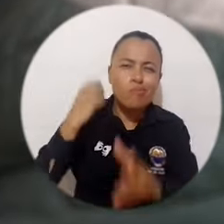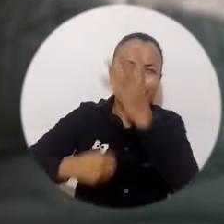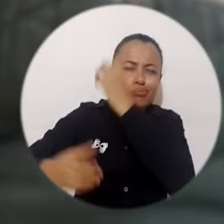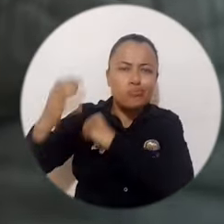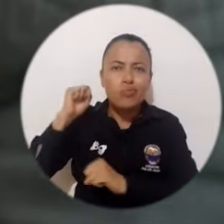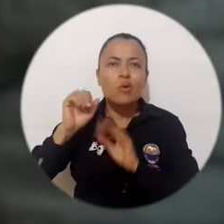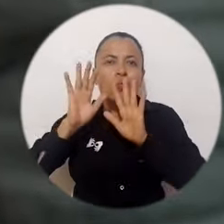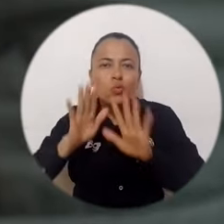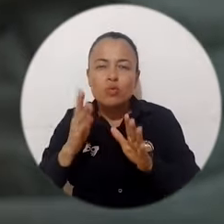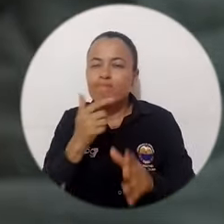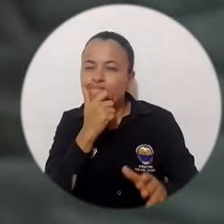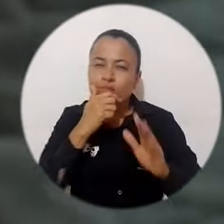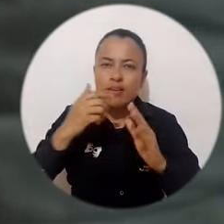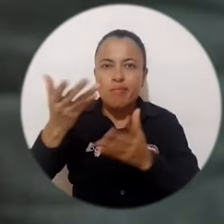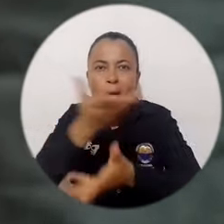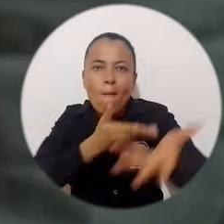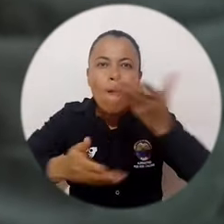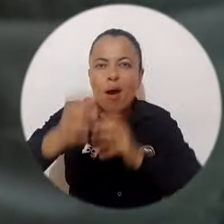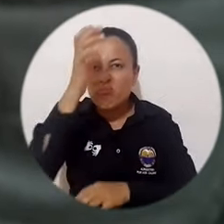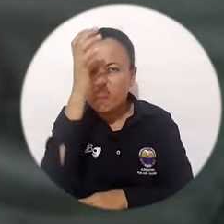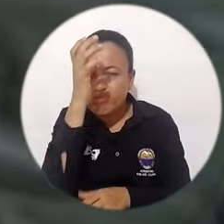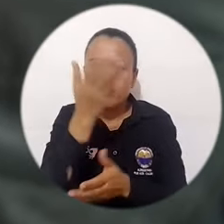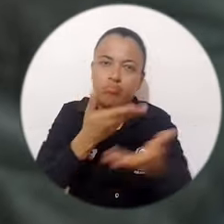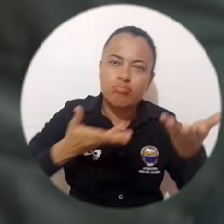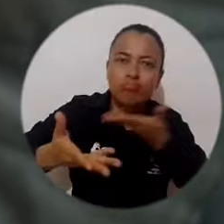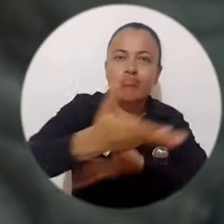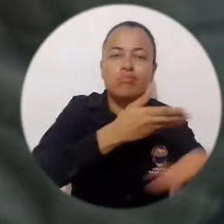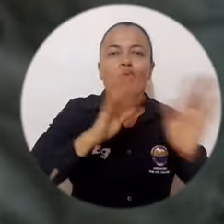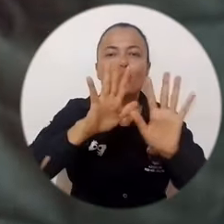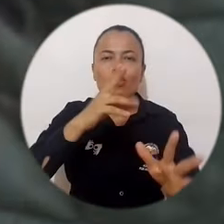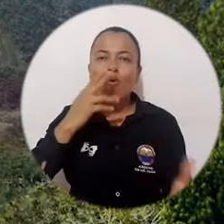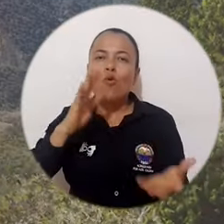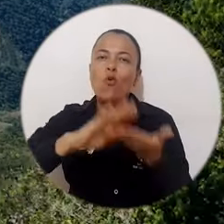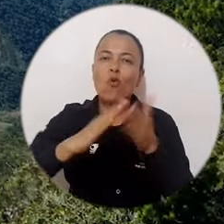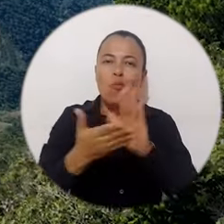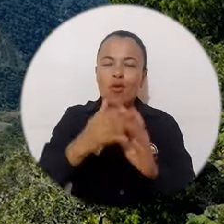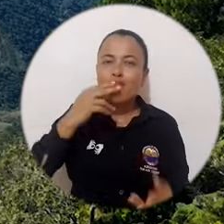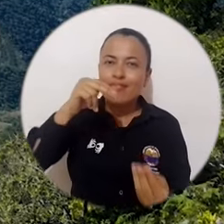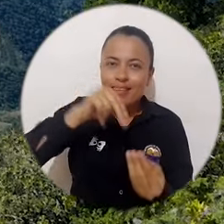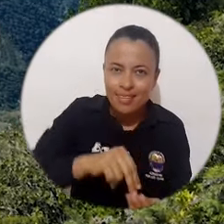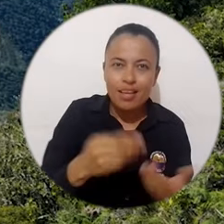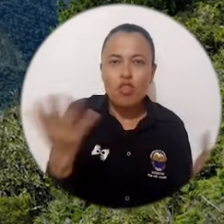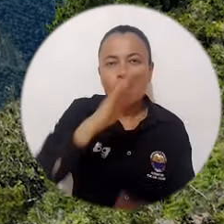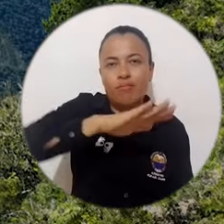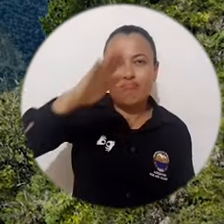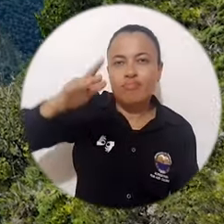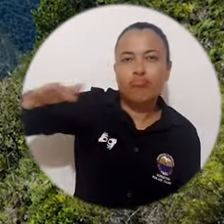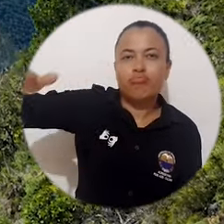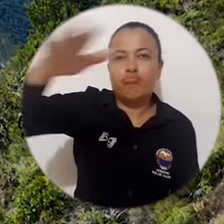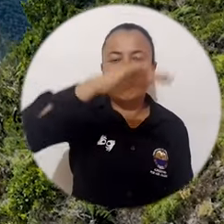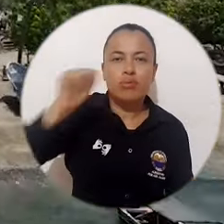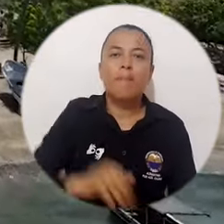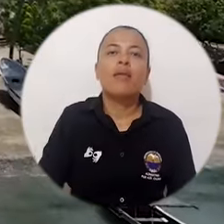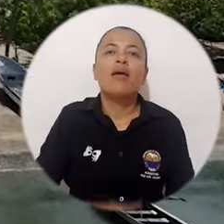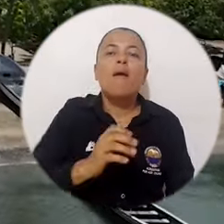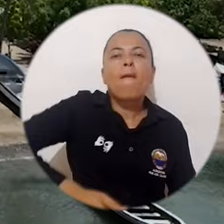ha profundizado en el intercambio de conocimientos entre las comunidades indígenas de la Sierra Nevada de Santa Marta. Desde el